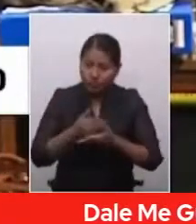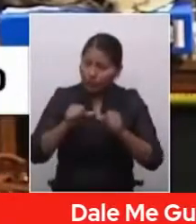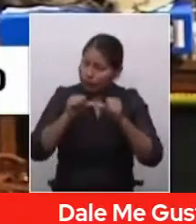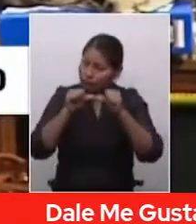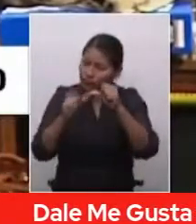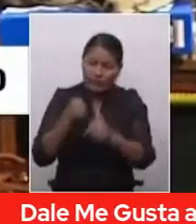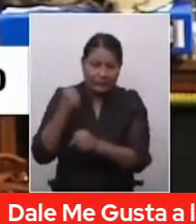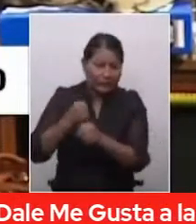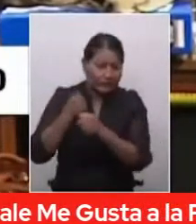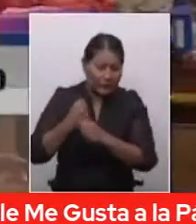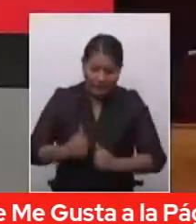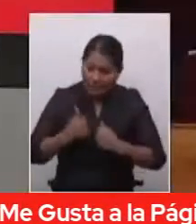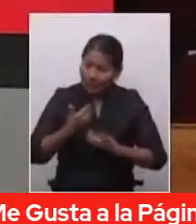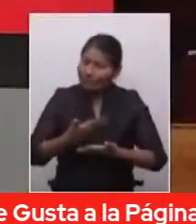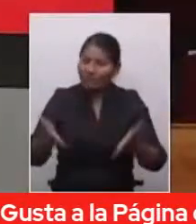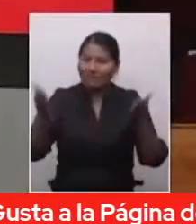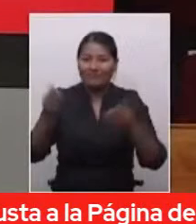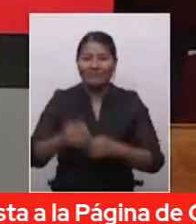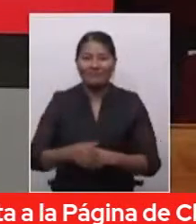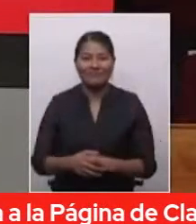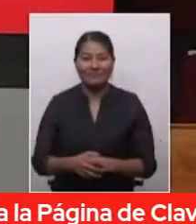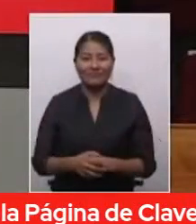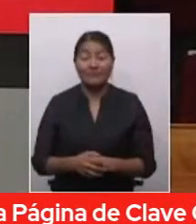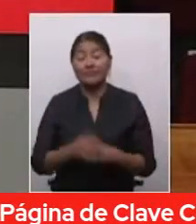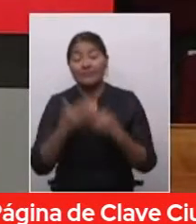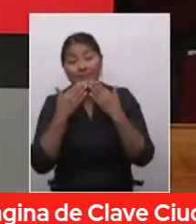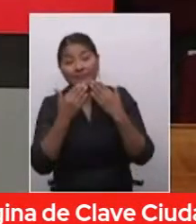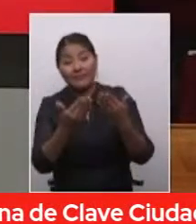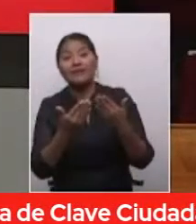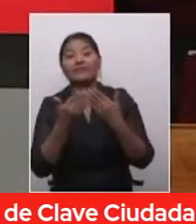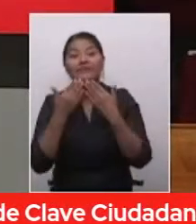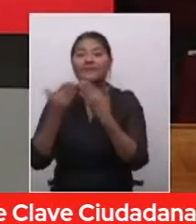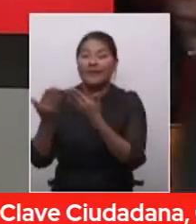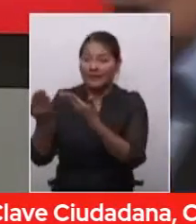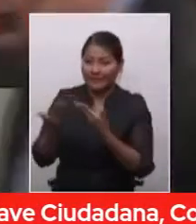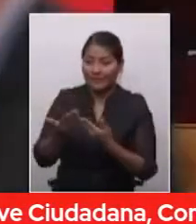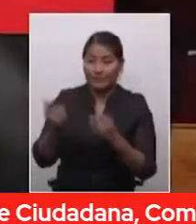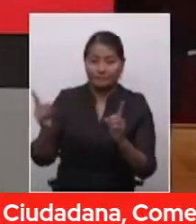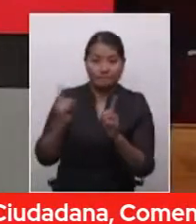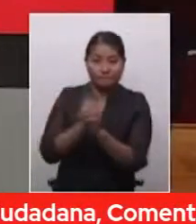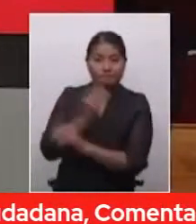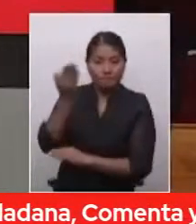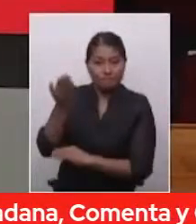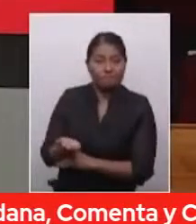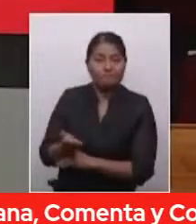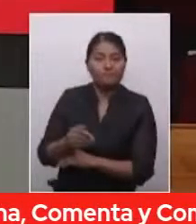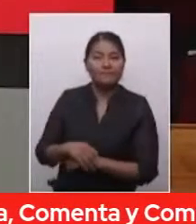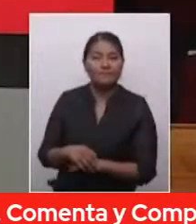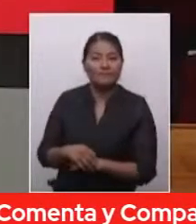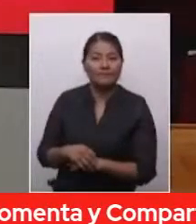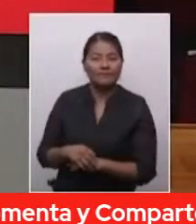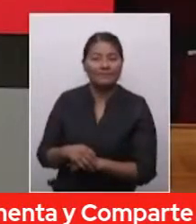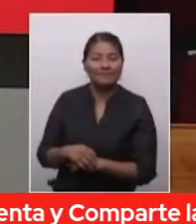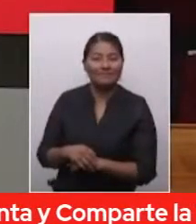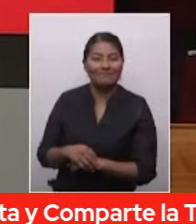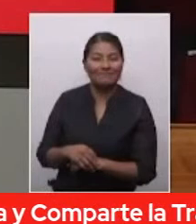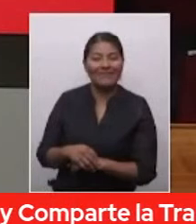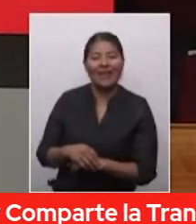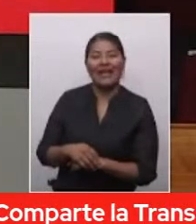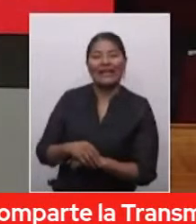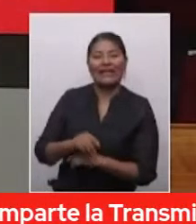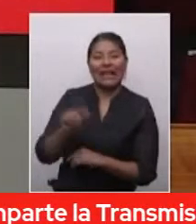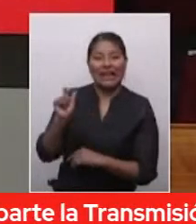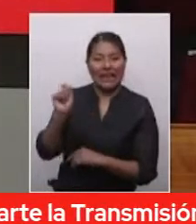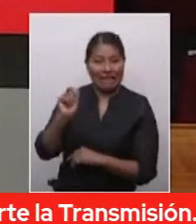tiempo, toda mi vida. Gracias. Gracias, candidato López Aliaga. Invitamos ahora al candidato de Perú Libre, el